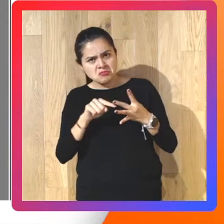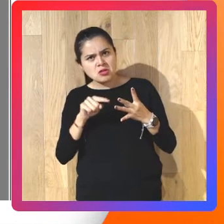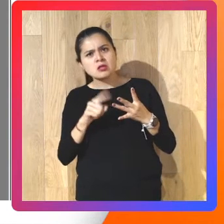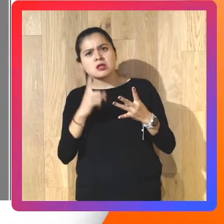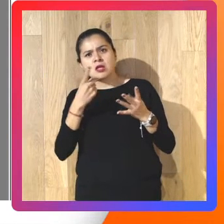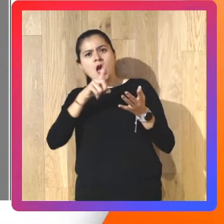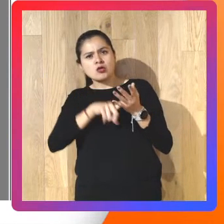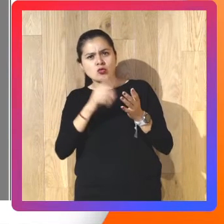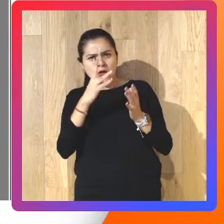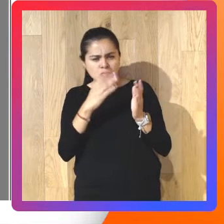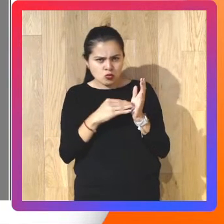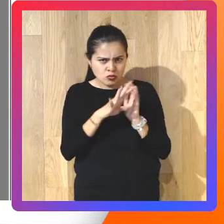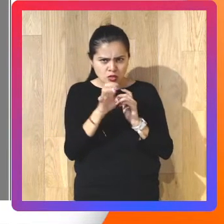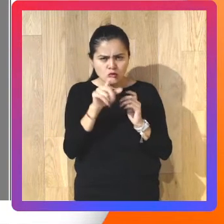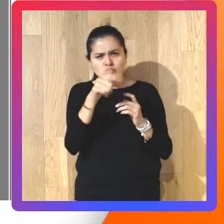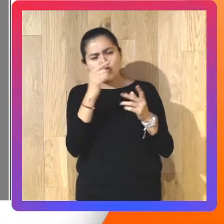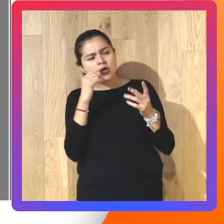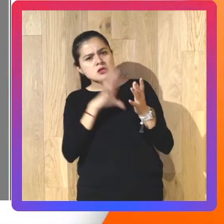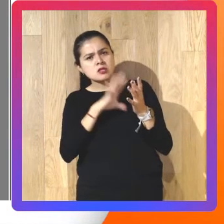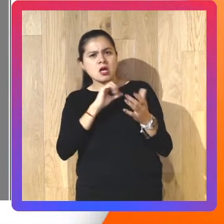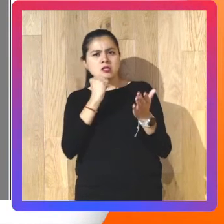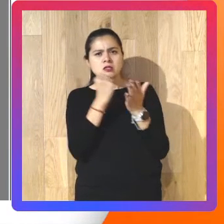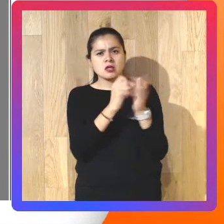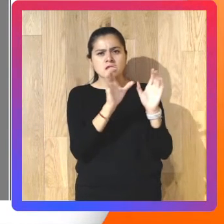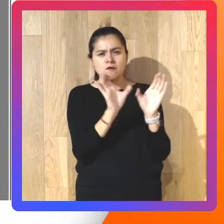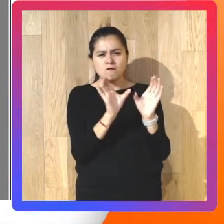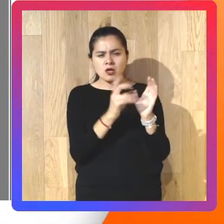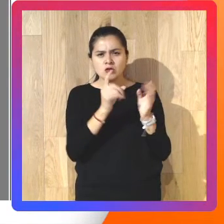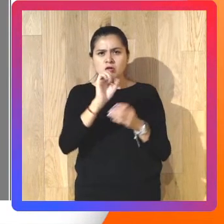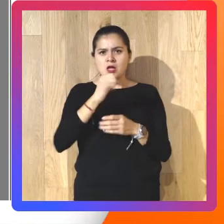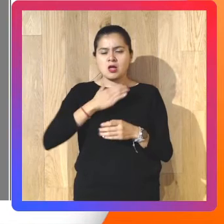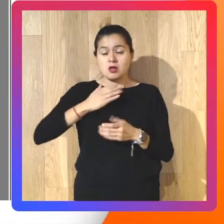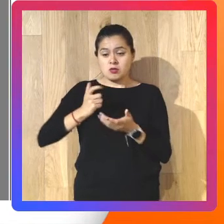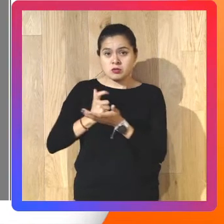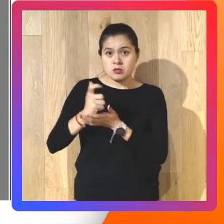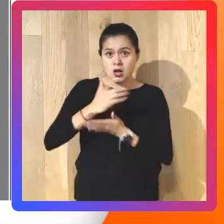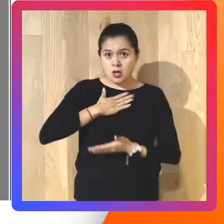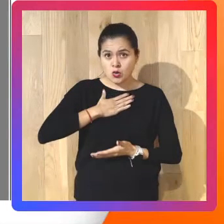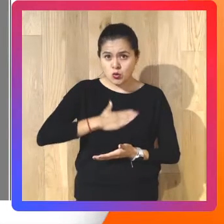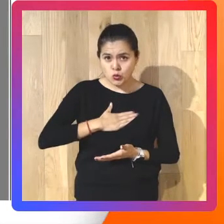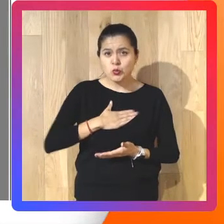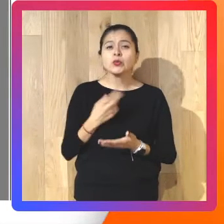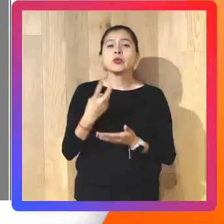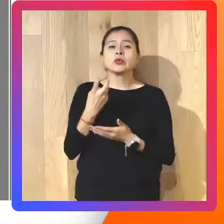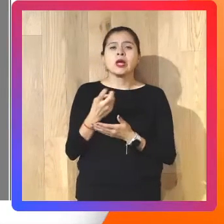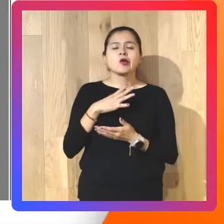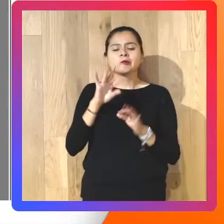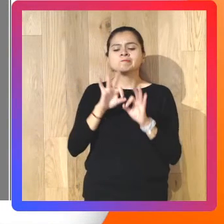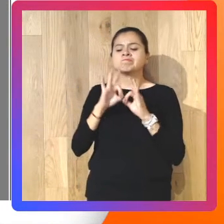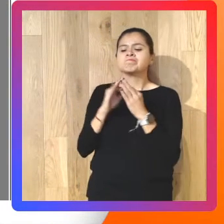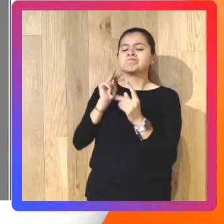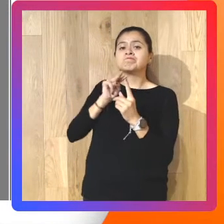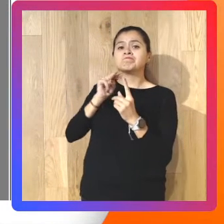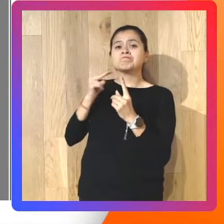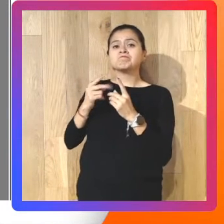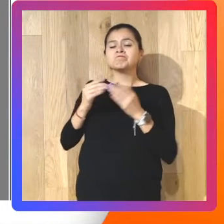y 412, si tiene la certificación de salarios justos, y en la perspectiva de cómo está